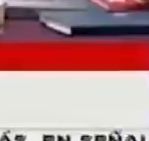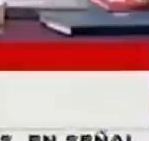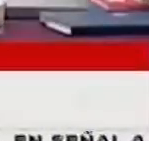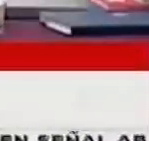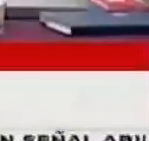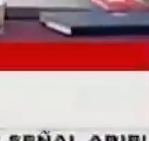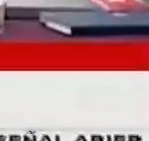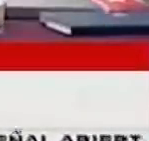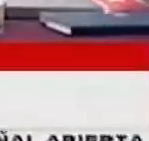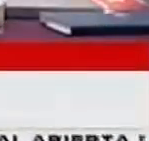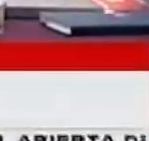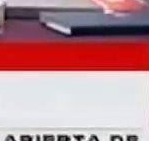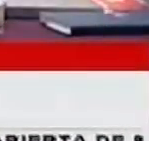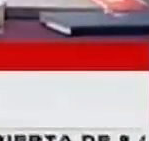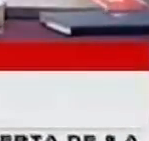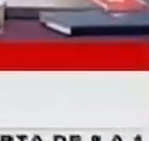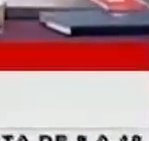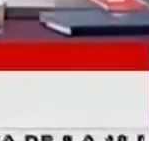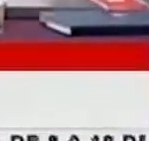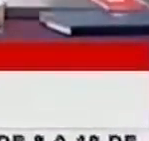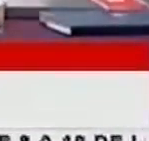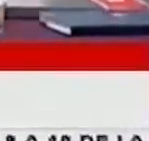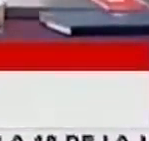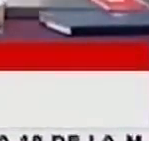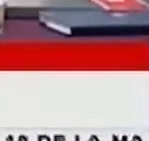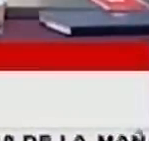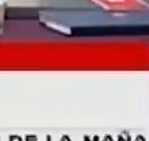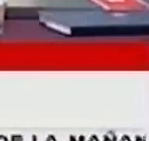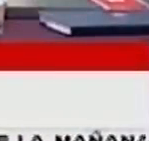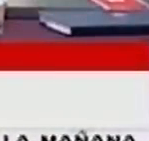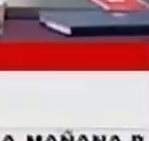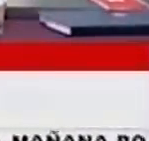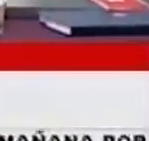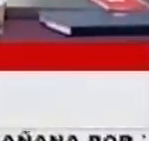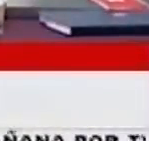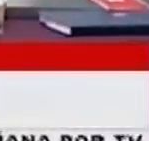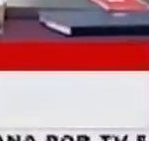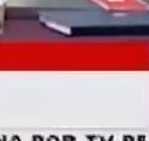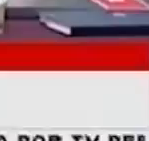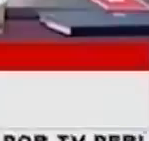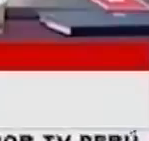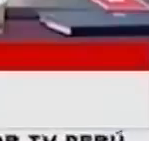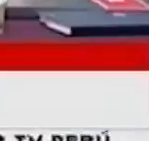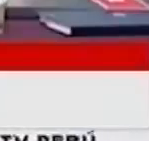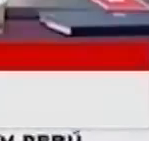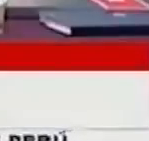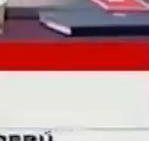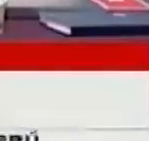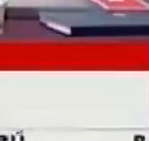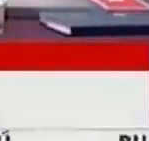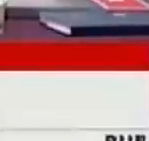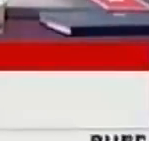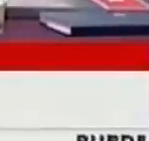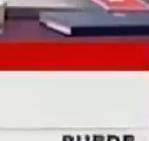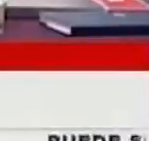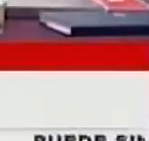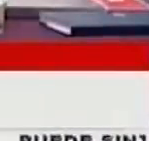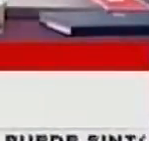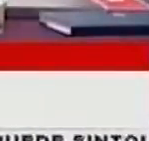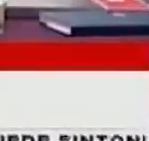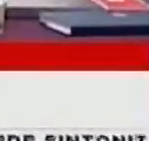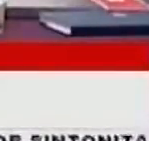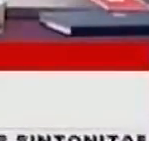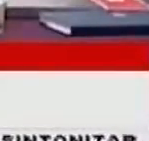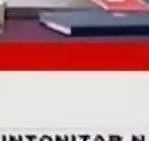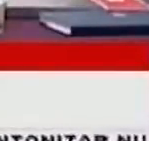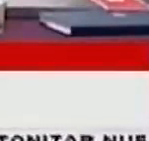reconocer como verdad. Eso es lo único que creo que podría hermanarnos, encontrarnos en medio de tantas diferencias. El